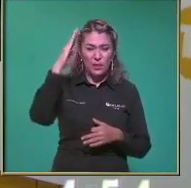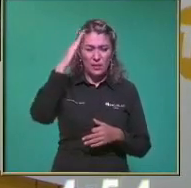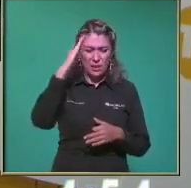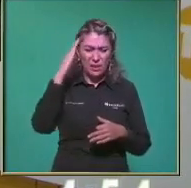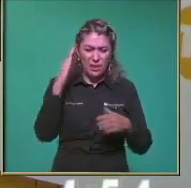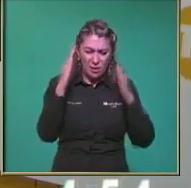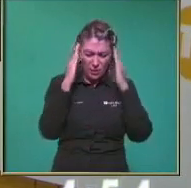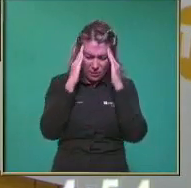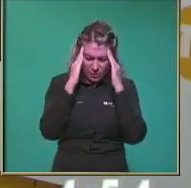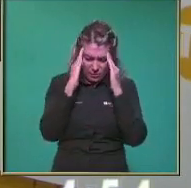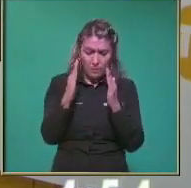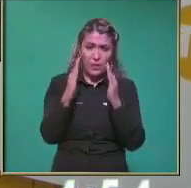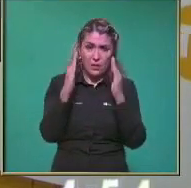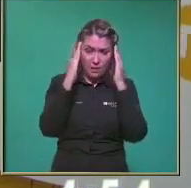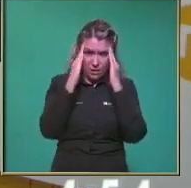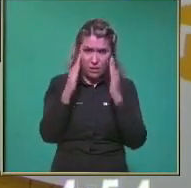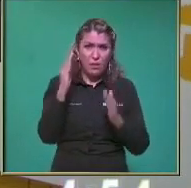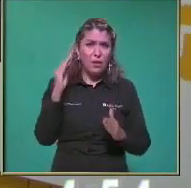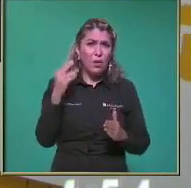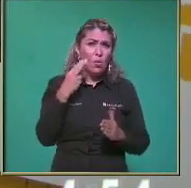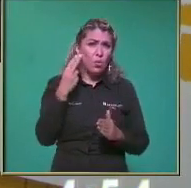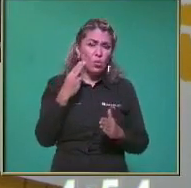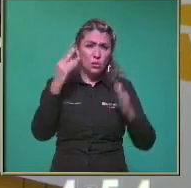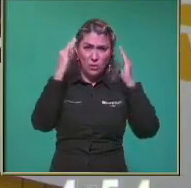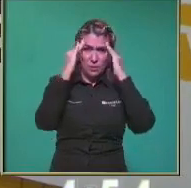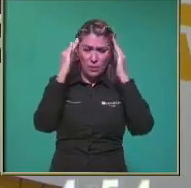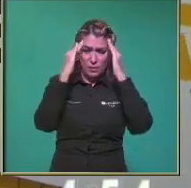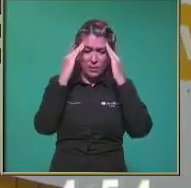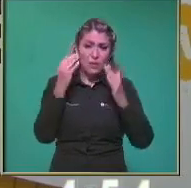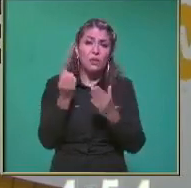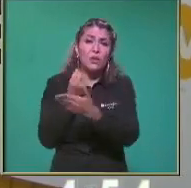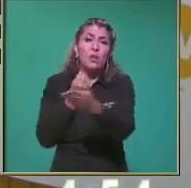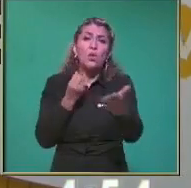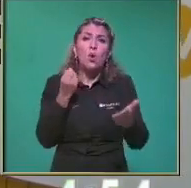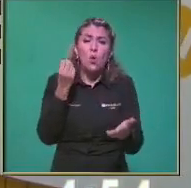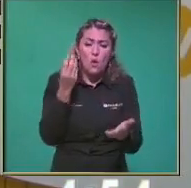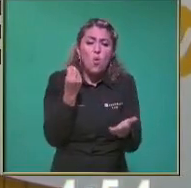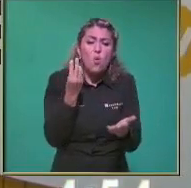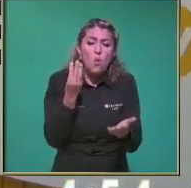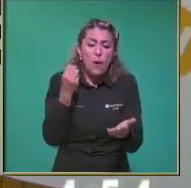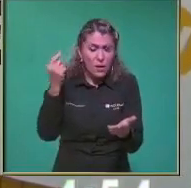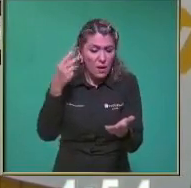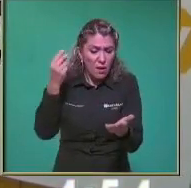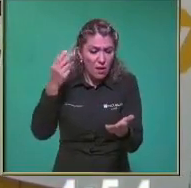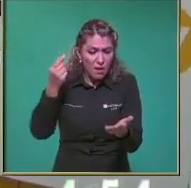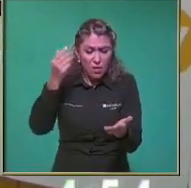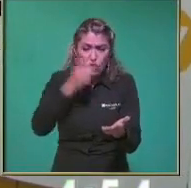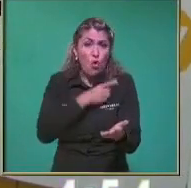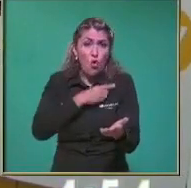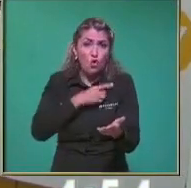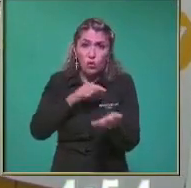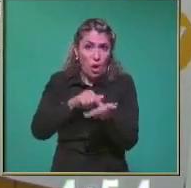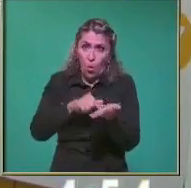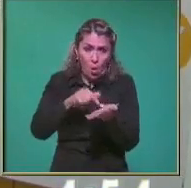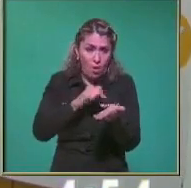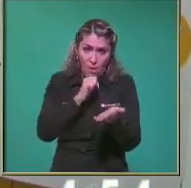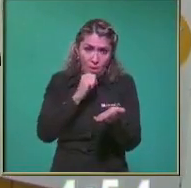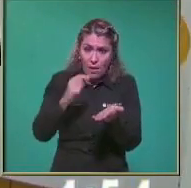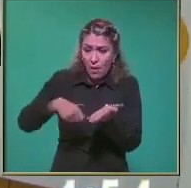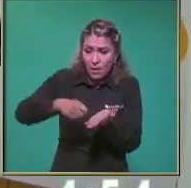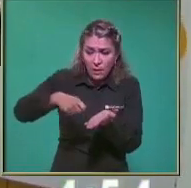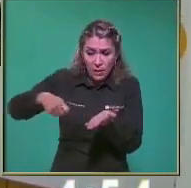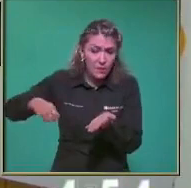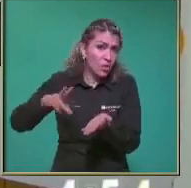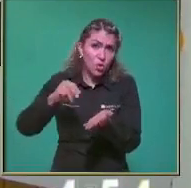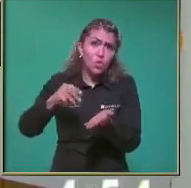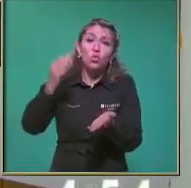Es para ver cómo vienen, qué tan rápido y qué tan ágiles son para el cálculo mental, ¿sí? En algunas ocasiones son con